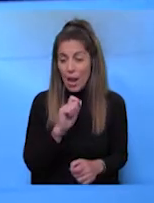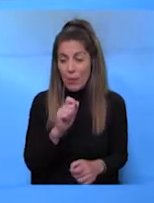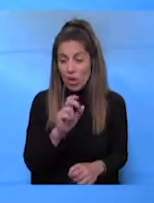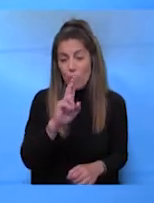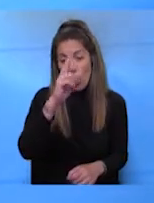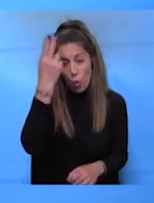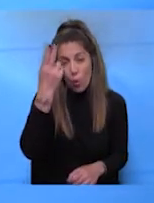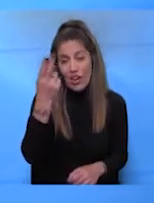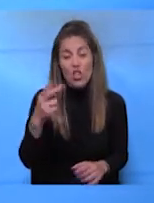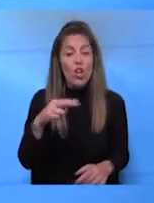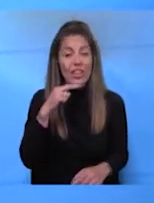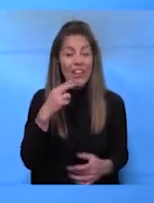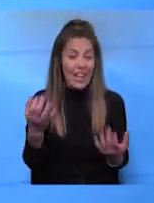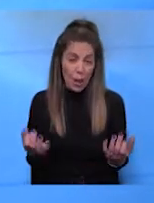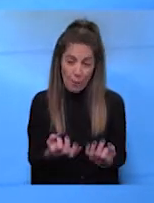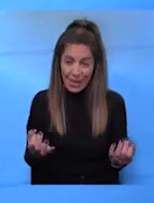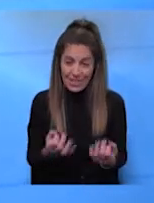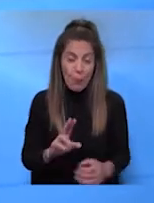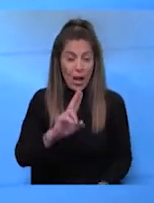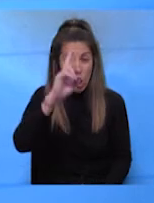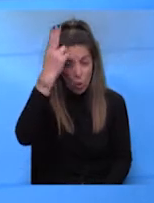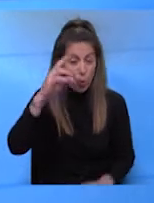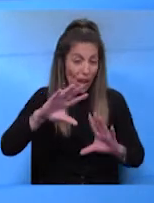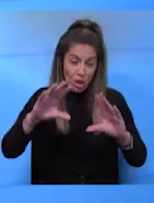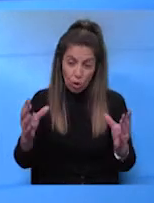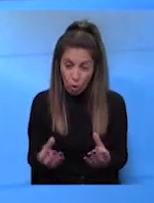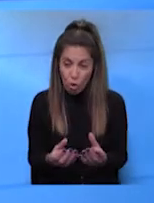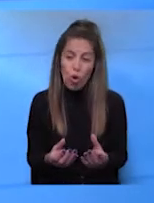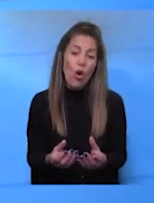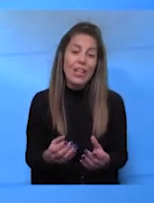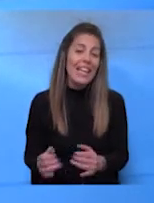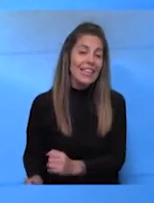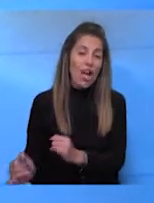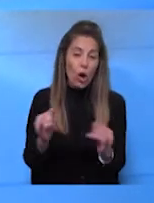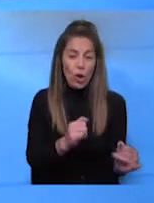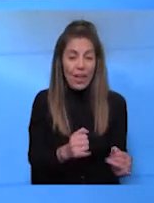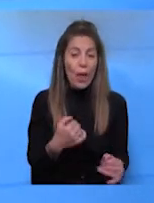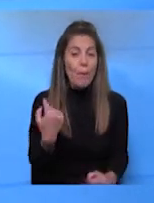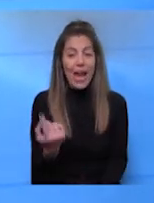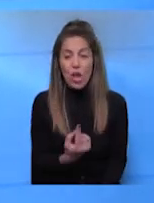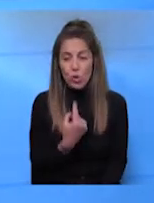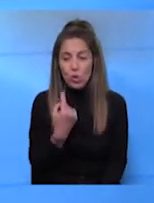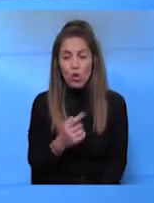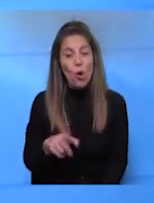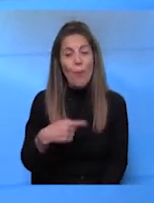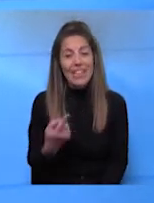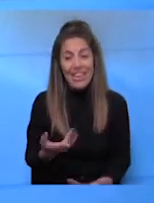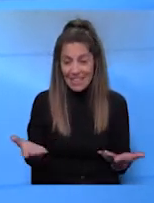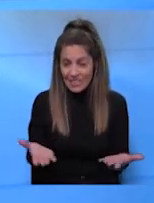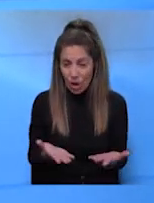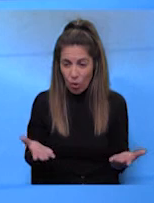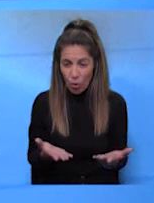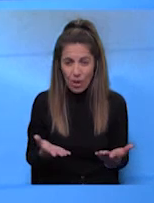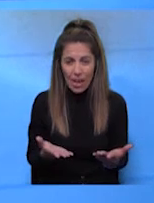uruguayo, en este viernes tan particular para el Uruguay, todo, ¿no? En esta jornada en la que para nosotros mañana es ahora,